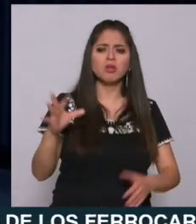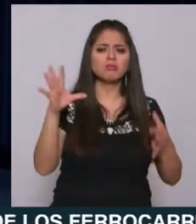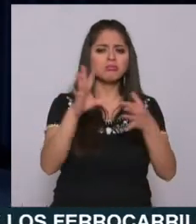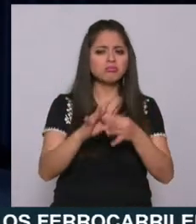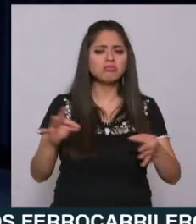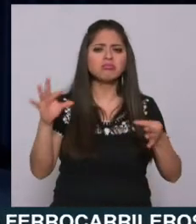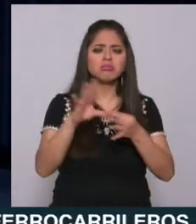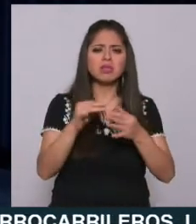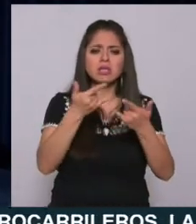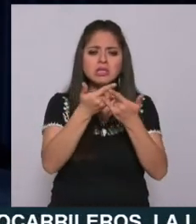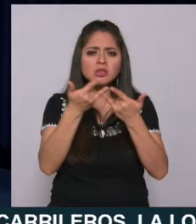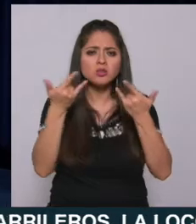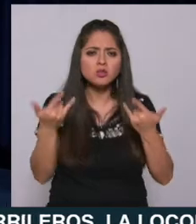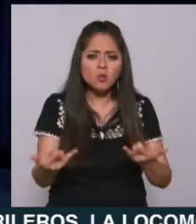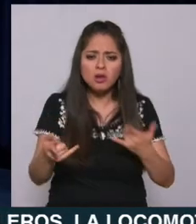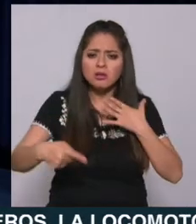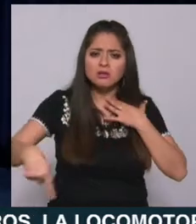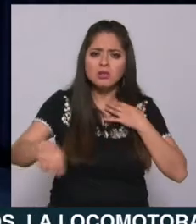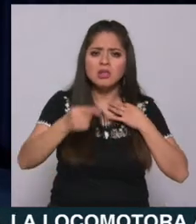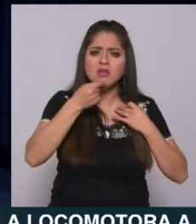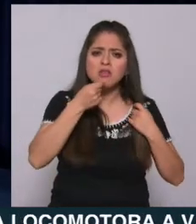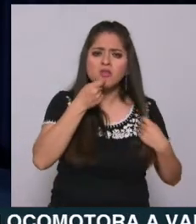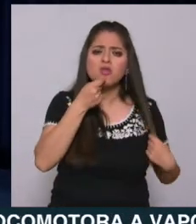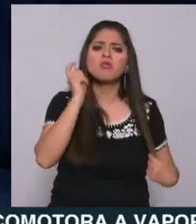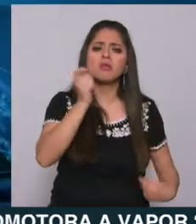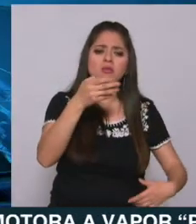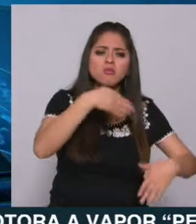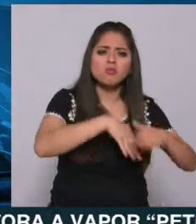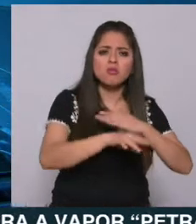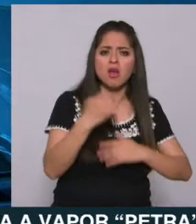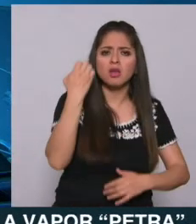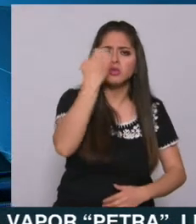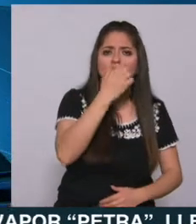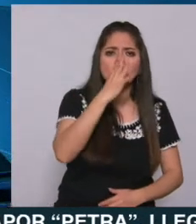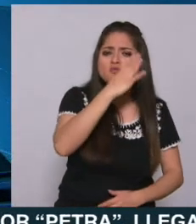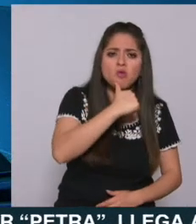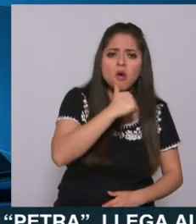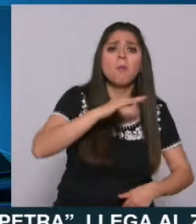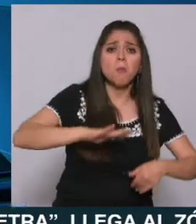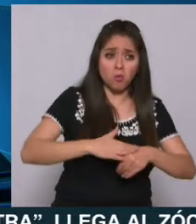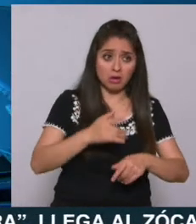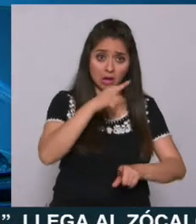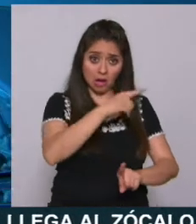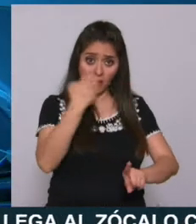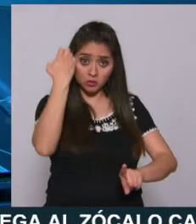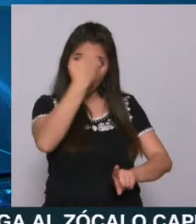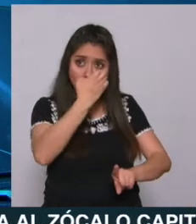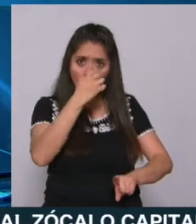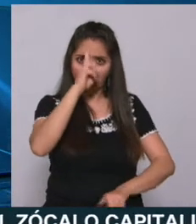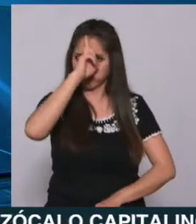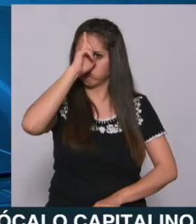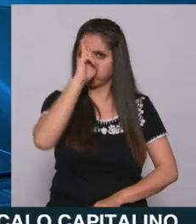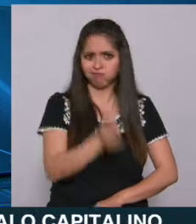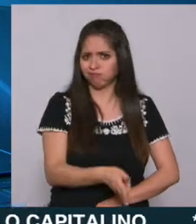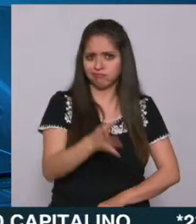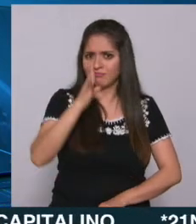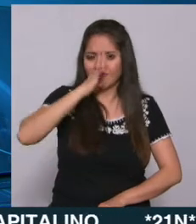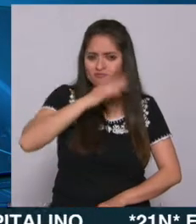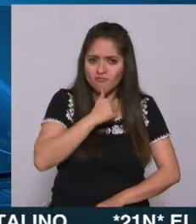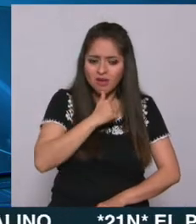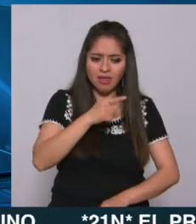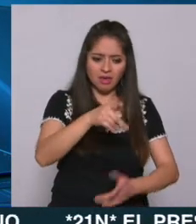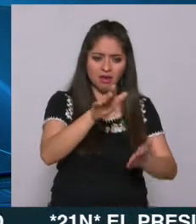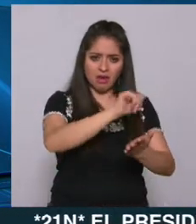tienen acceso a la educación porque en los colegios no les permiten que entren con una identidad